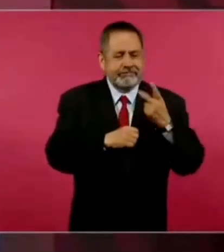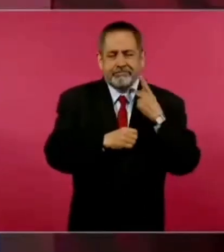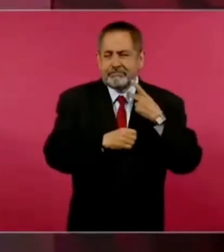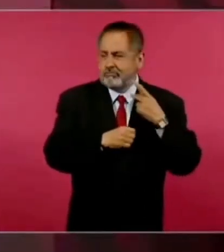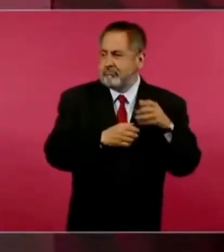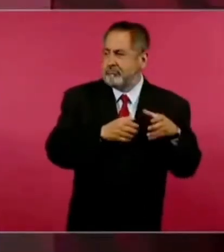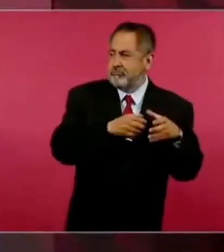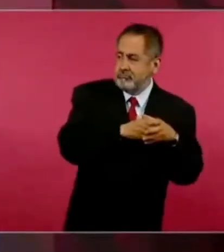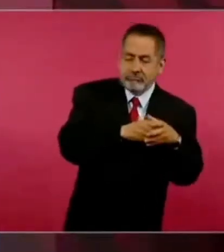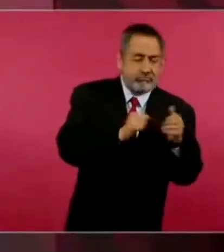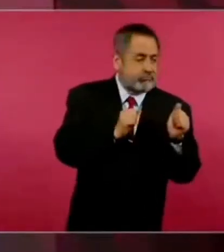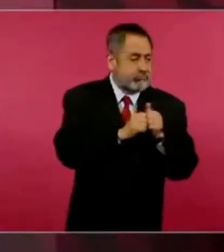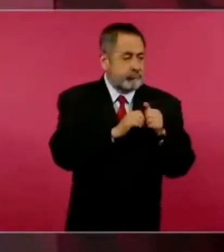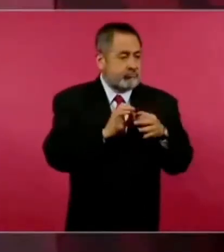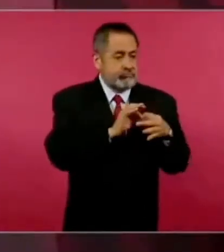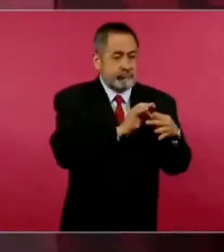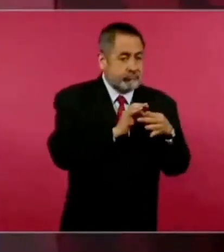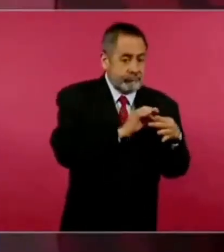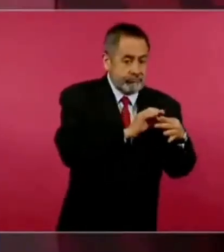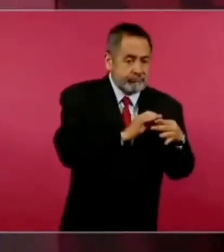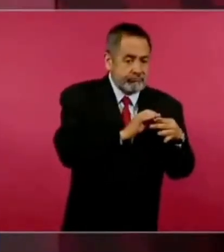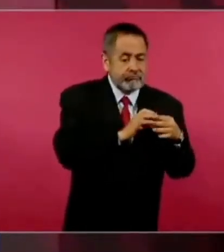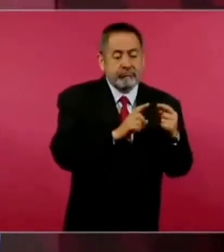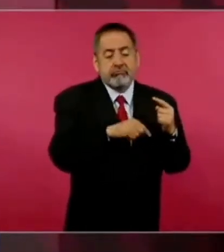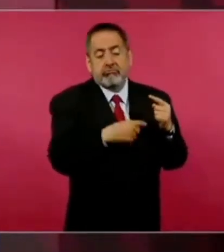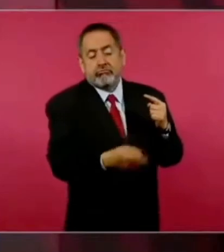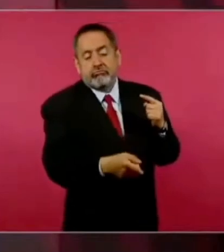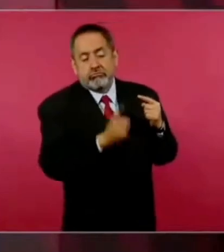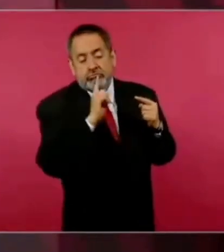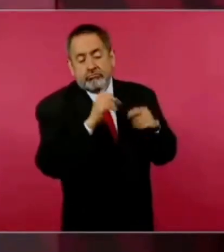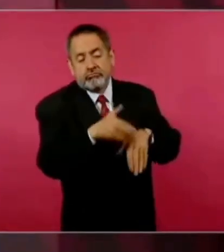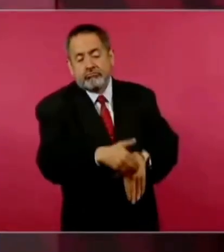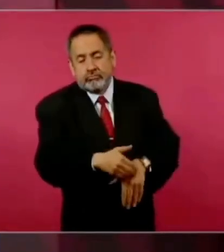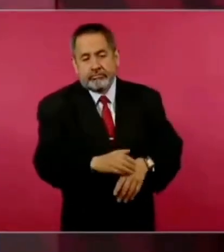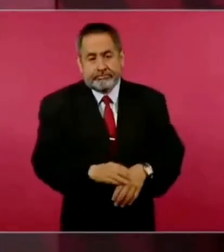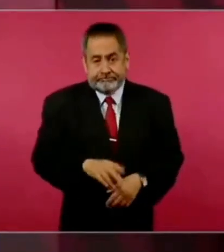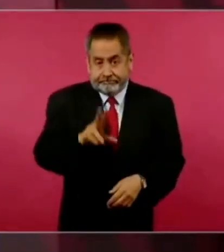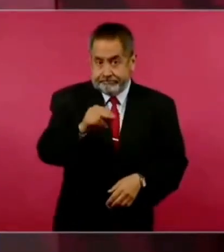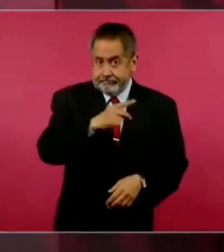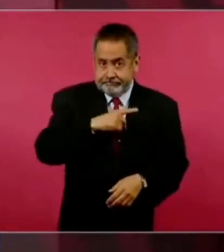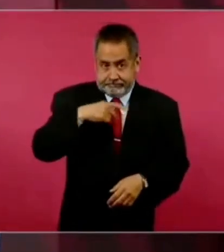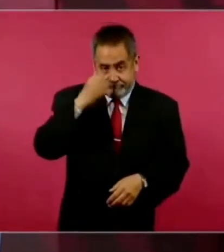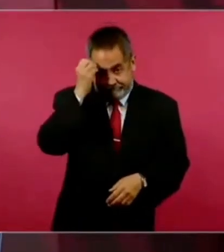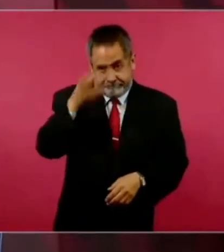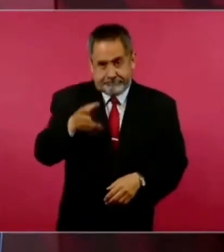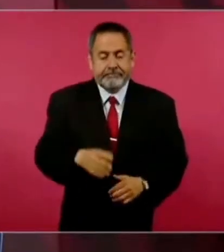organizada y de la delincuencia de cuello blanco. No lo olviden eso,